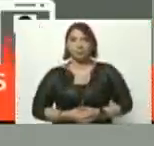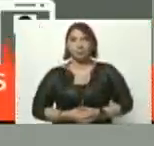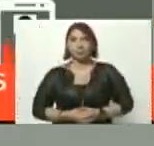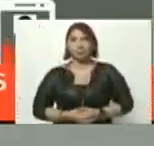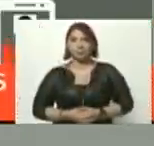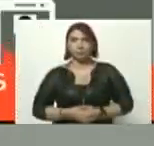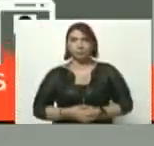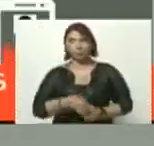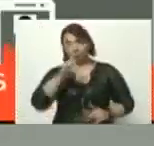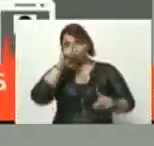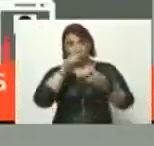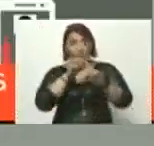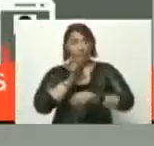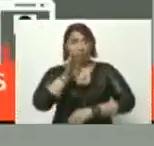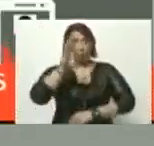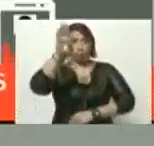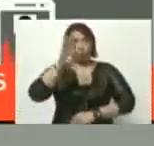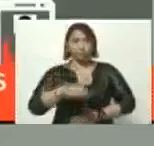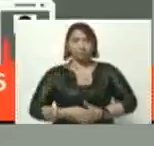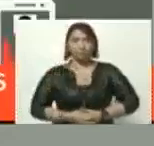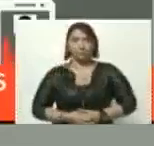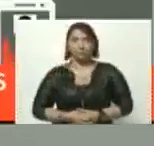hacia el futuro,